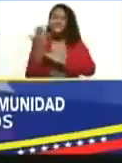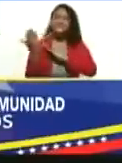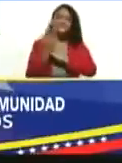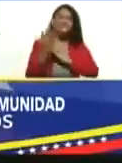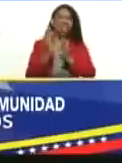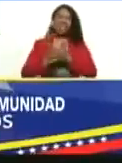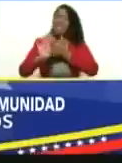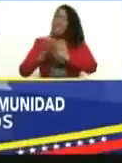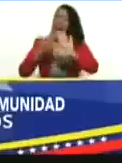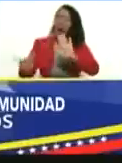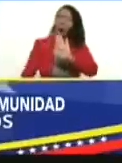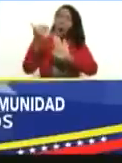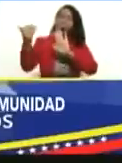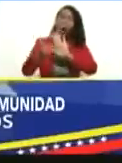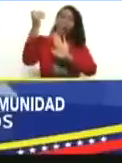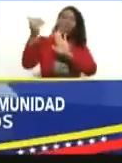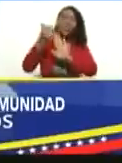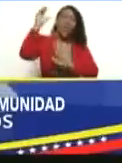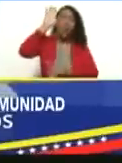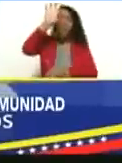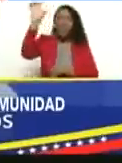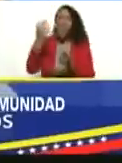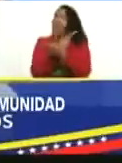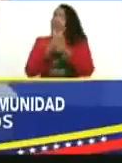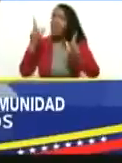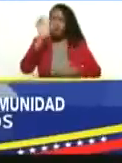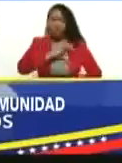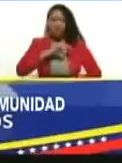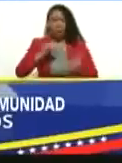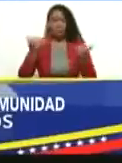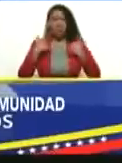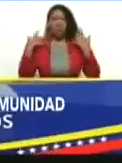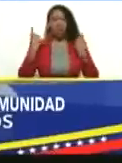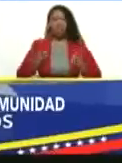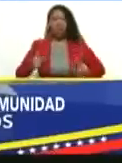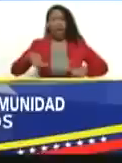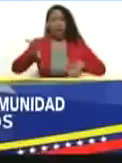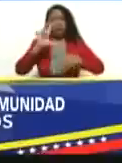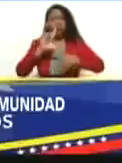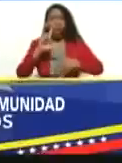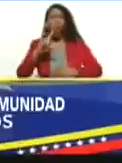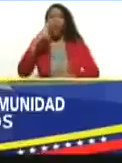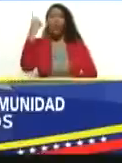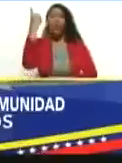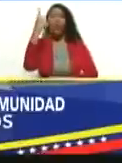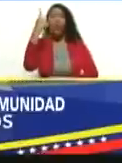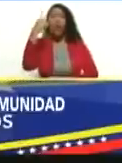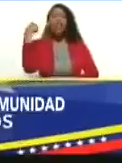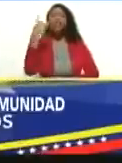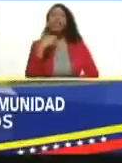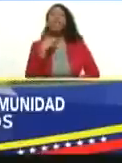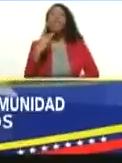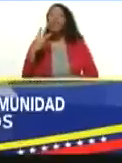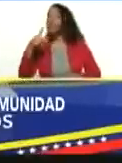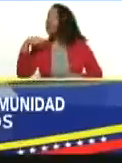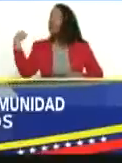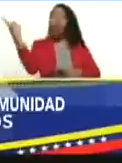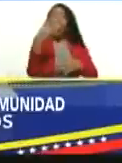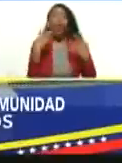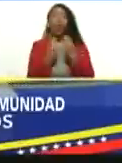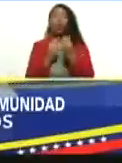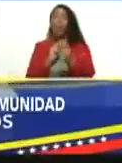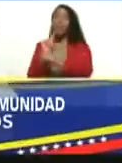contra los países libres y soberanos del continente unamos una sola voz por la soberanía